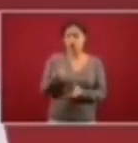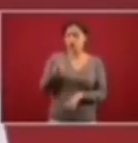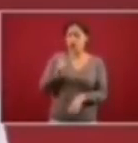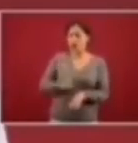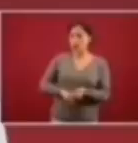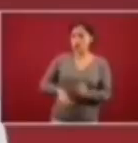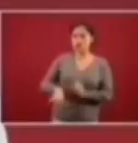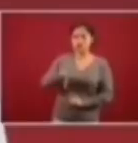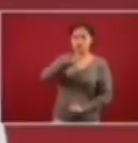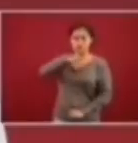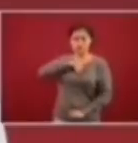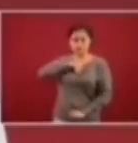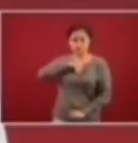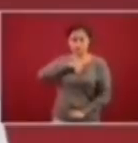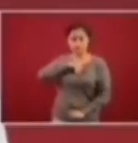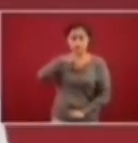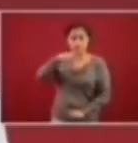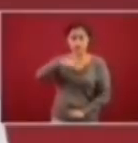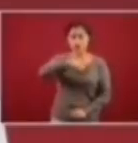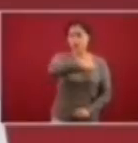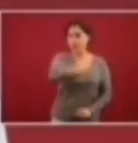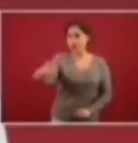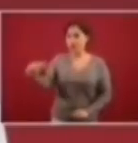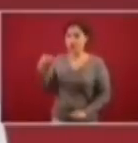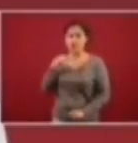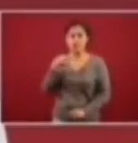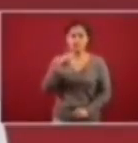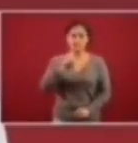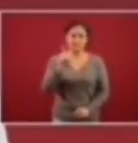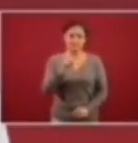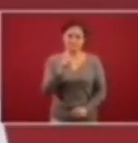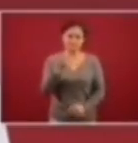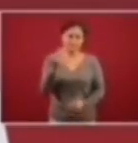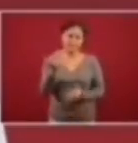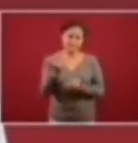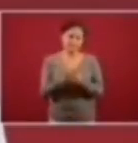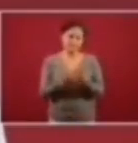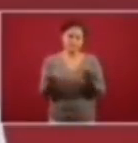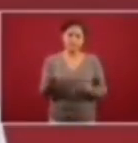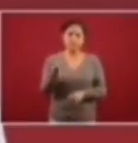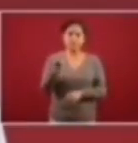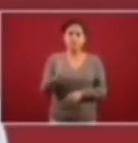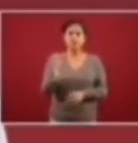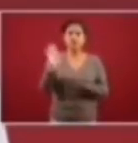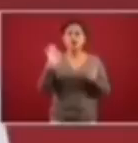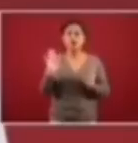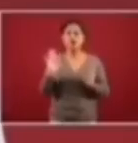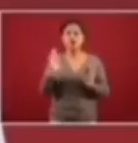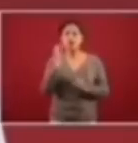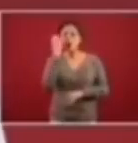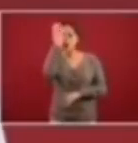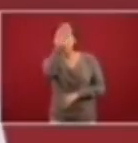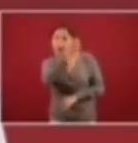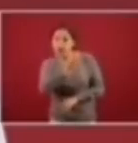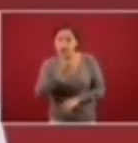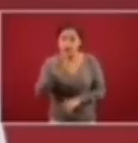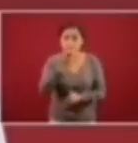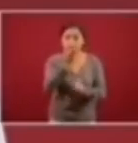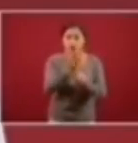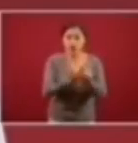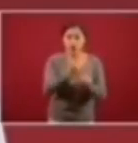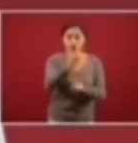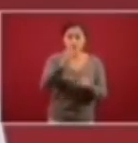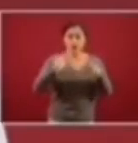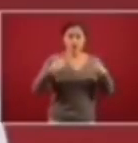sea contagioso es muy bajo y además hacer la prueba en una persona cualquiera, sea el presidente o sea cualquier otro ser